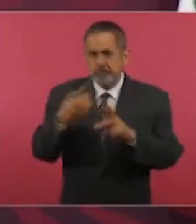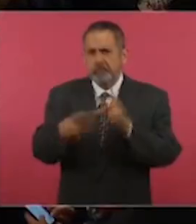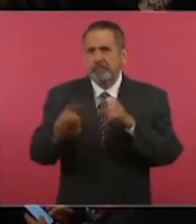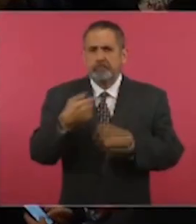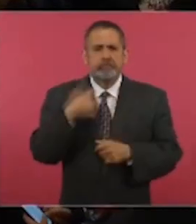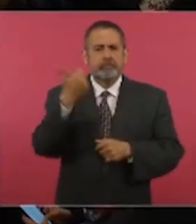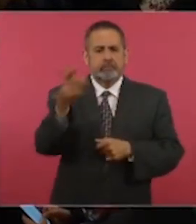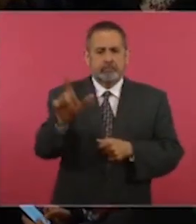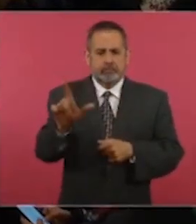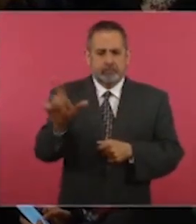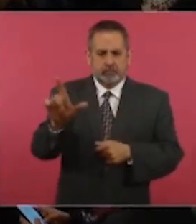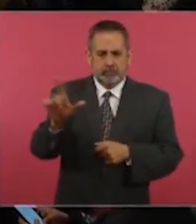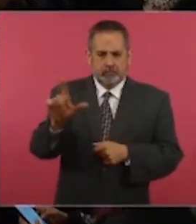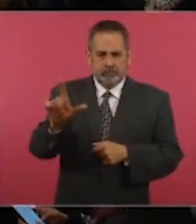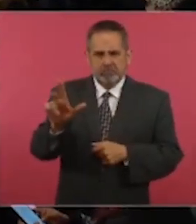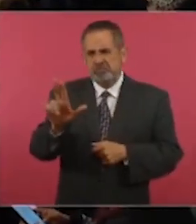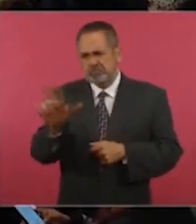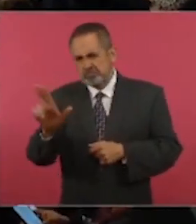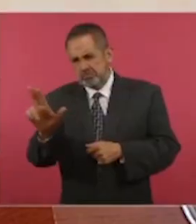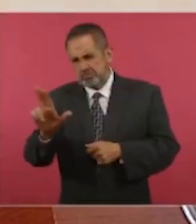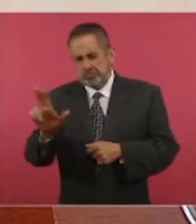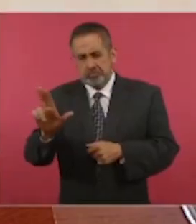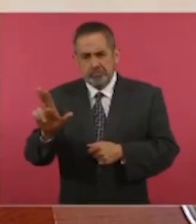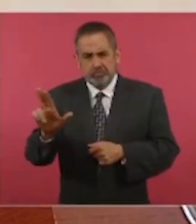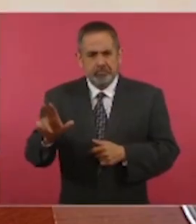lunes. ¿El martes?